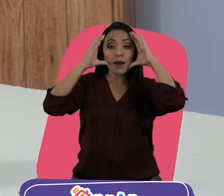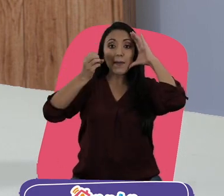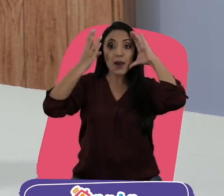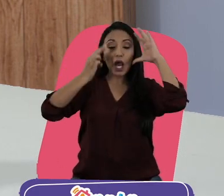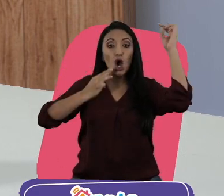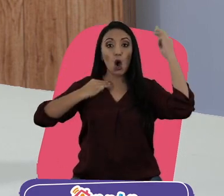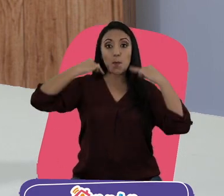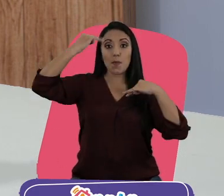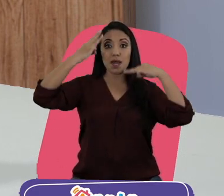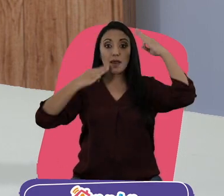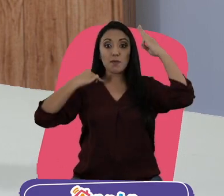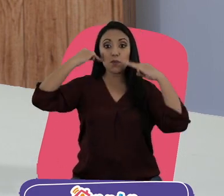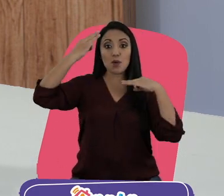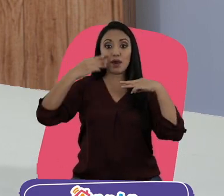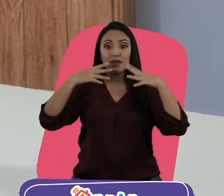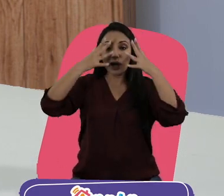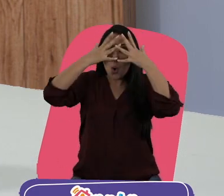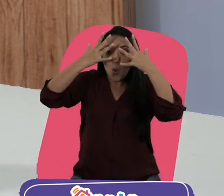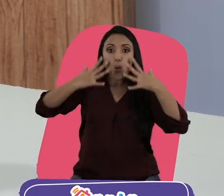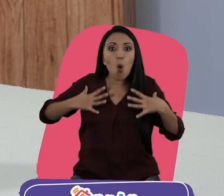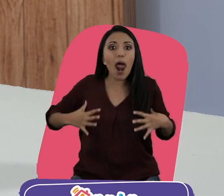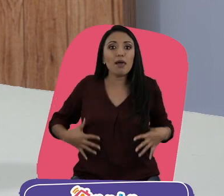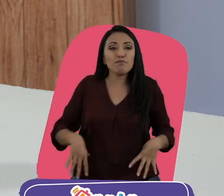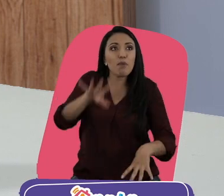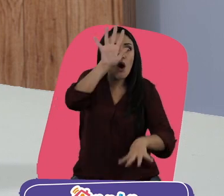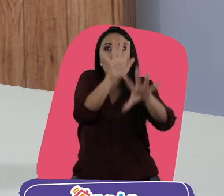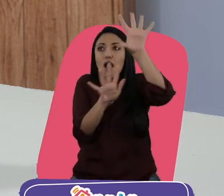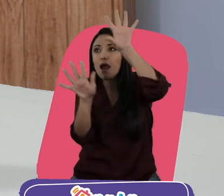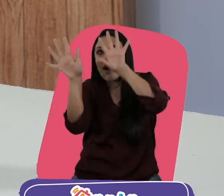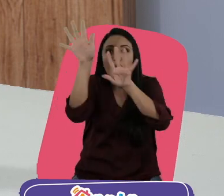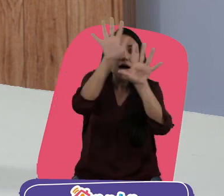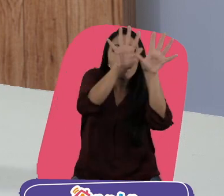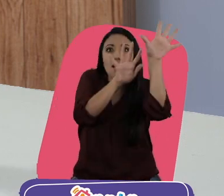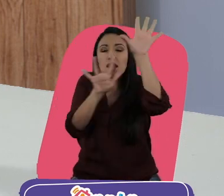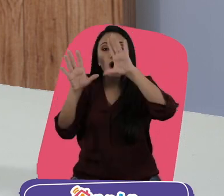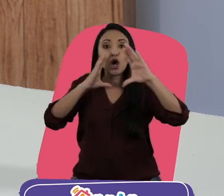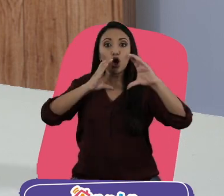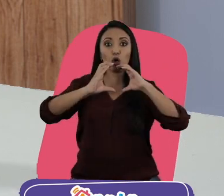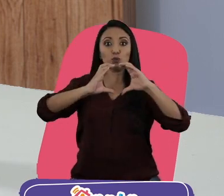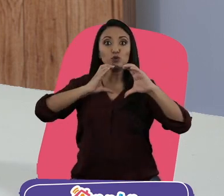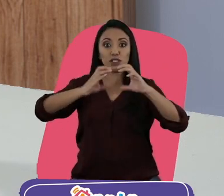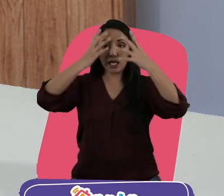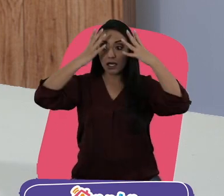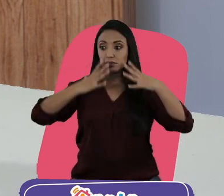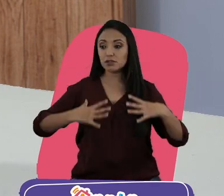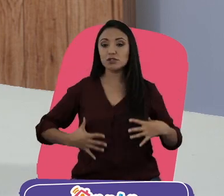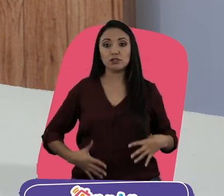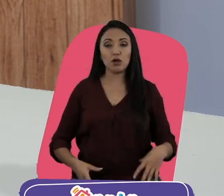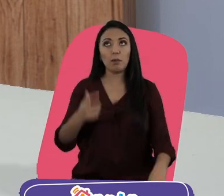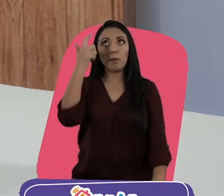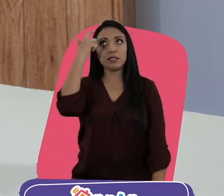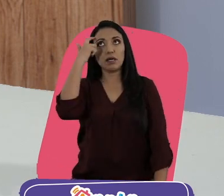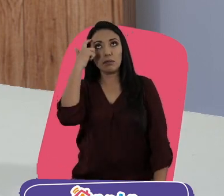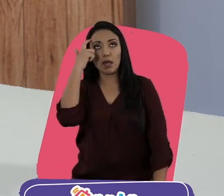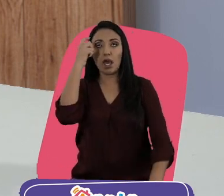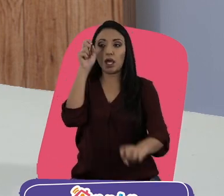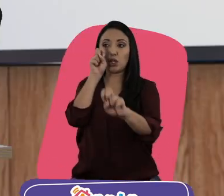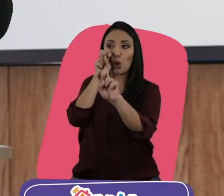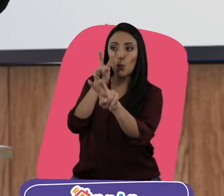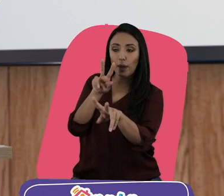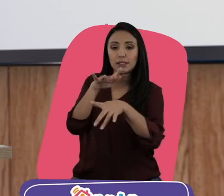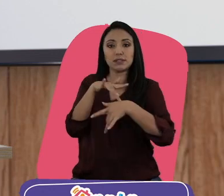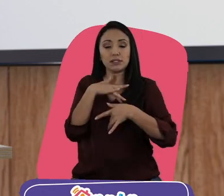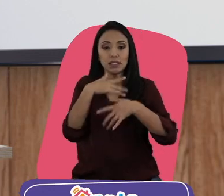comunican, utilizan todo su cuerpo para expresar todo lo que están pensando, lo que están